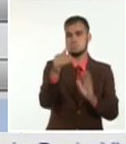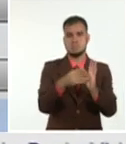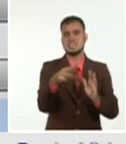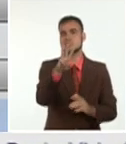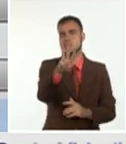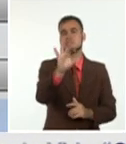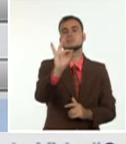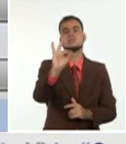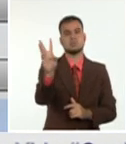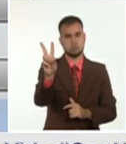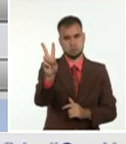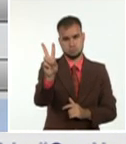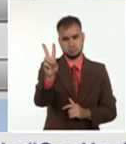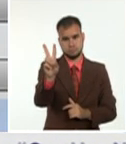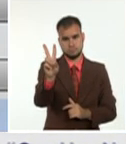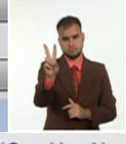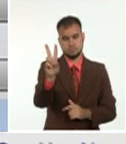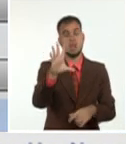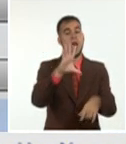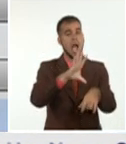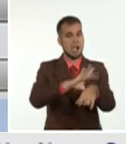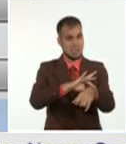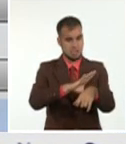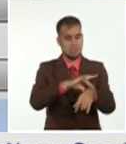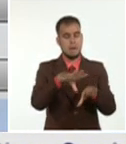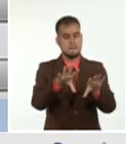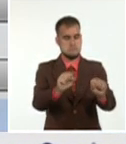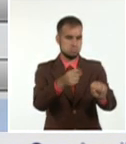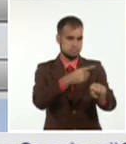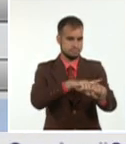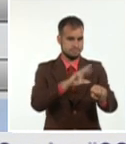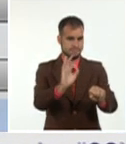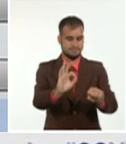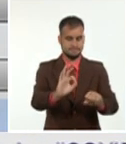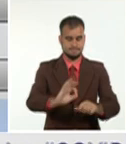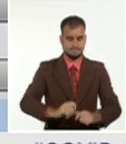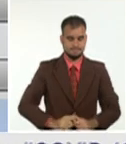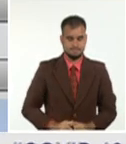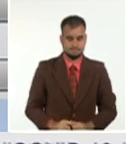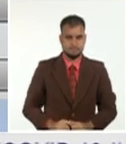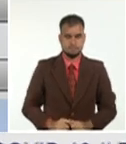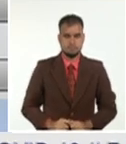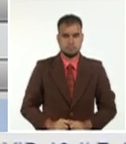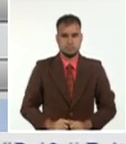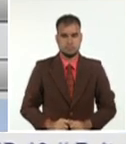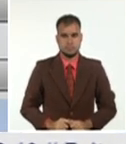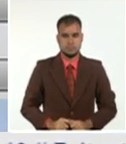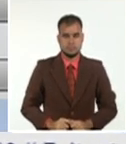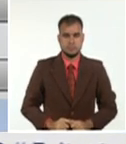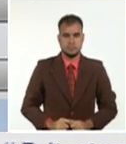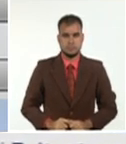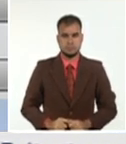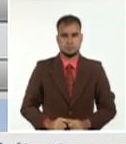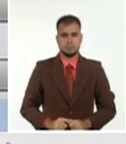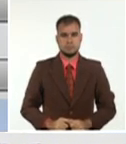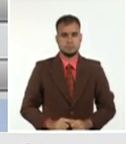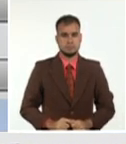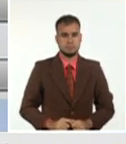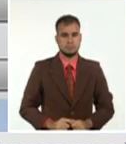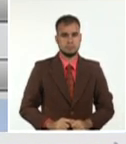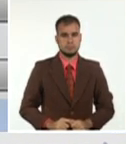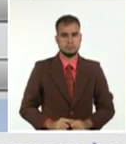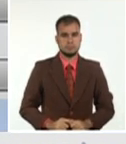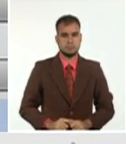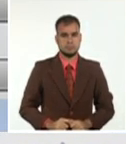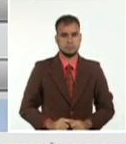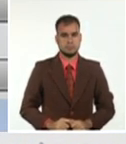1.372 pacientes con COVID-19. Podemos decir, estábamos buscando a ver cuál era el antecedente